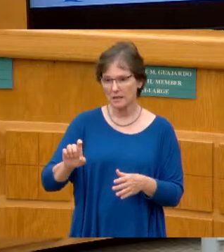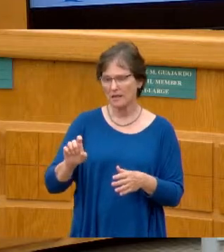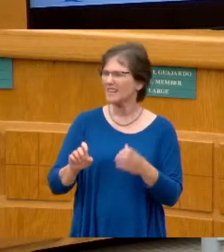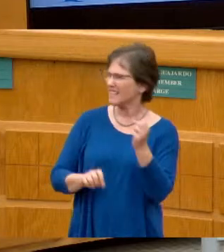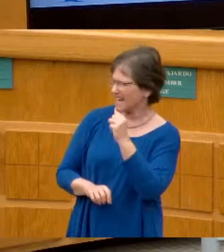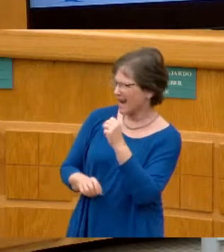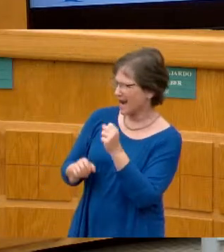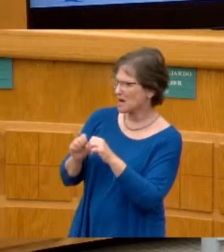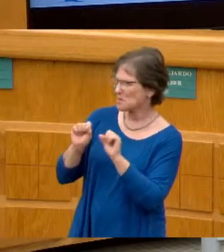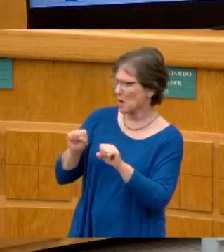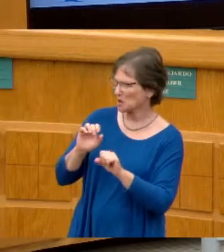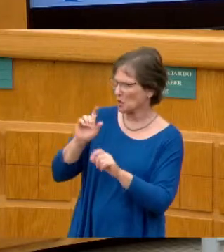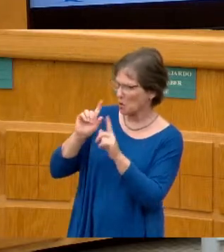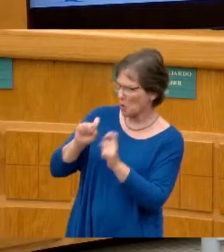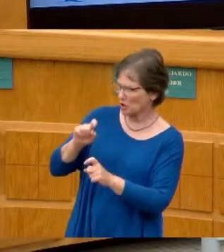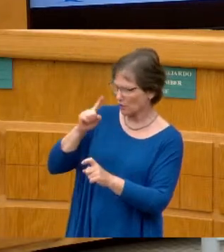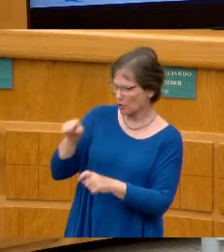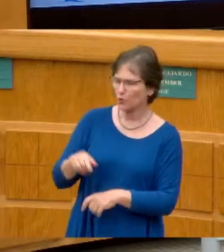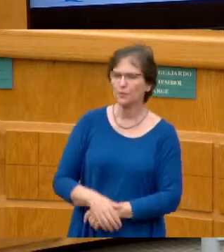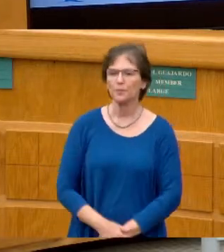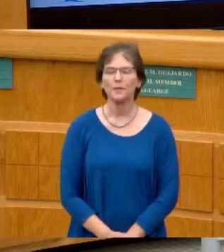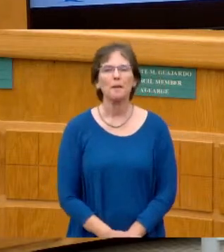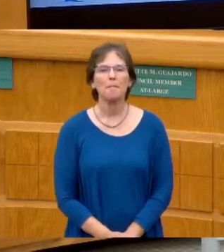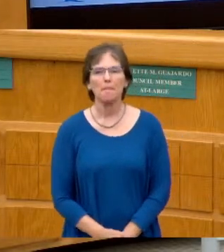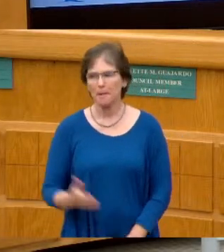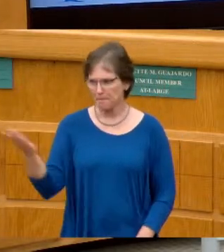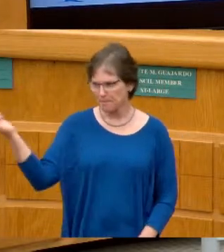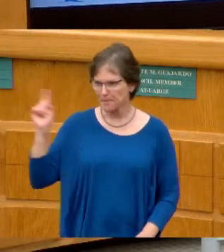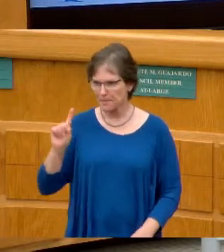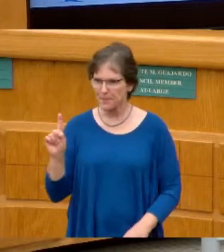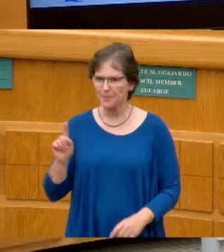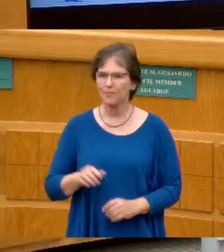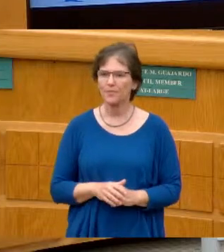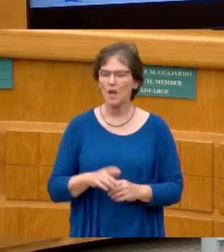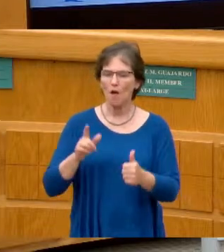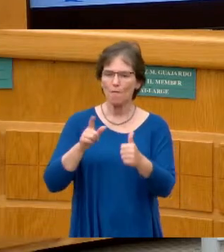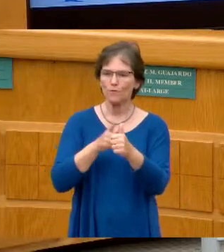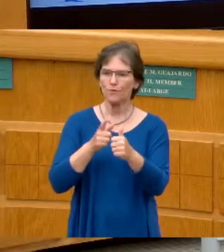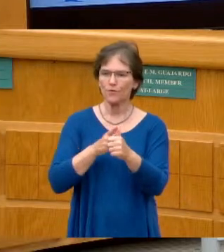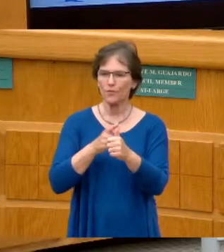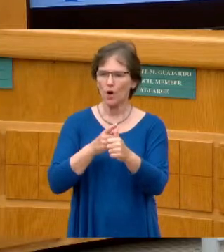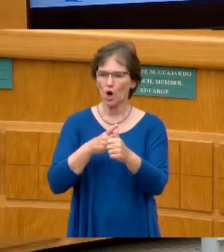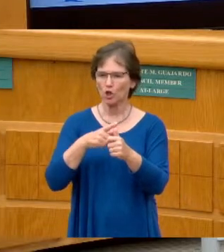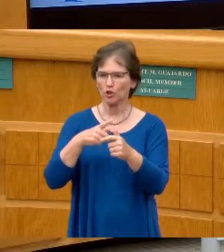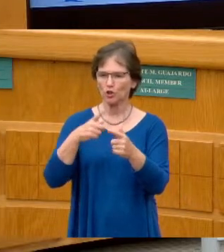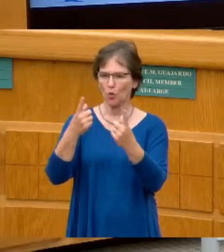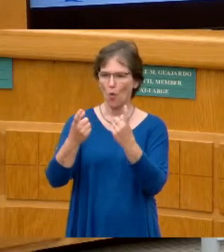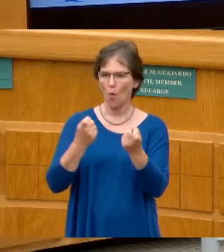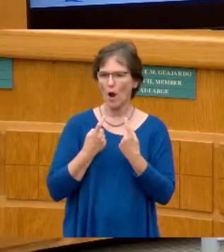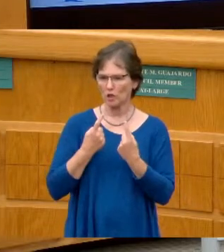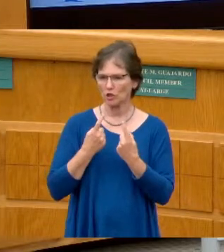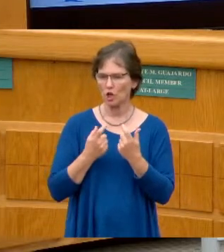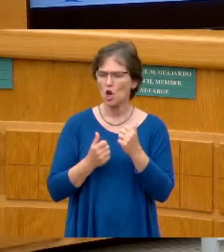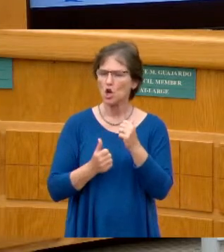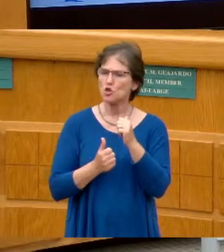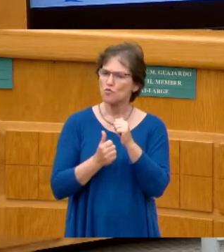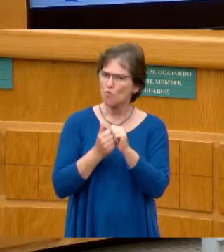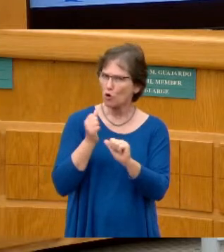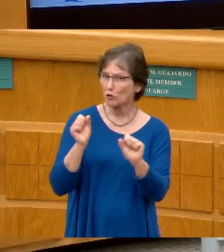Okay. My name's Tiffany Anderson. I'm with the task force. I have questions from Facebook